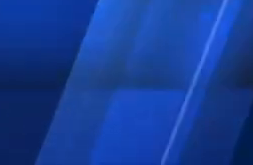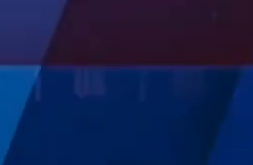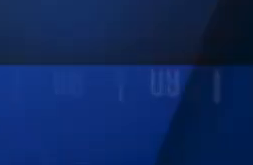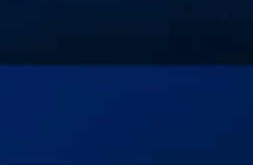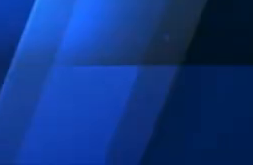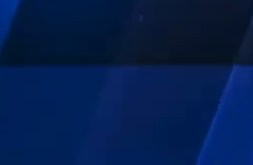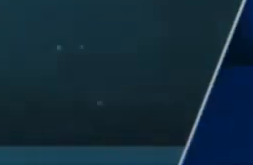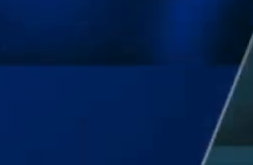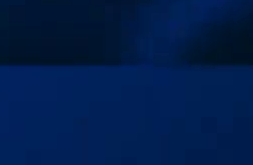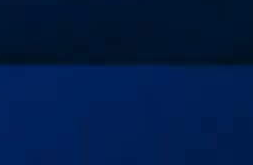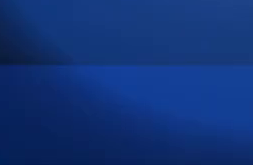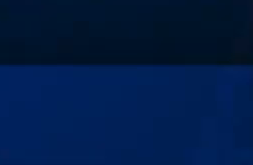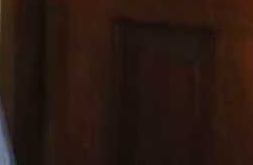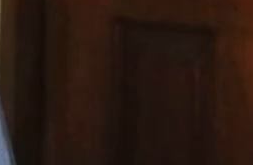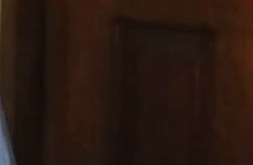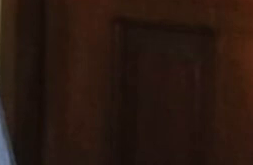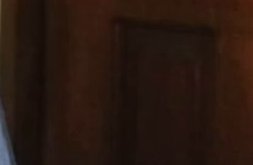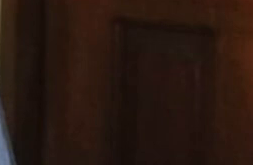día.